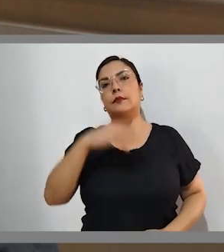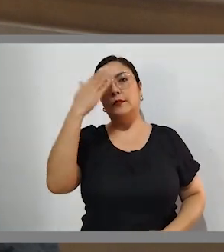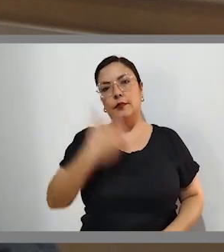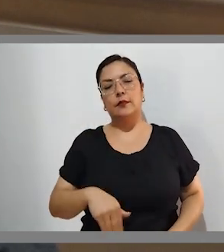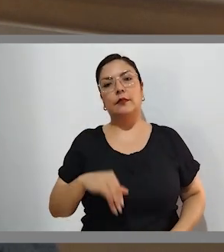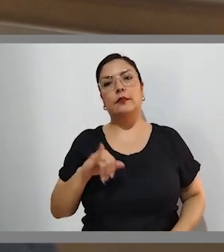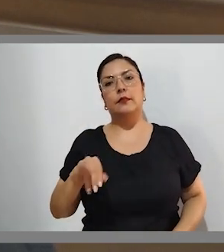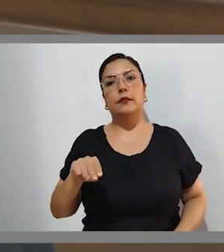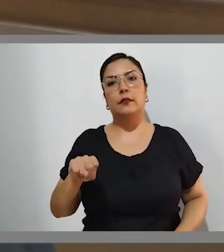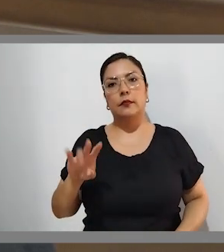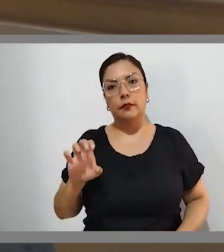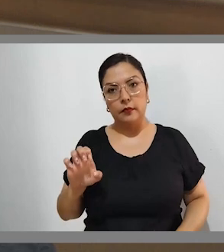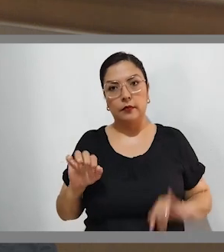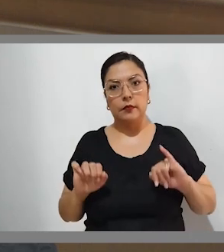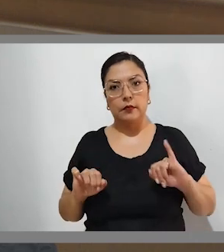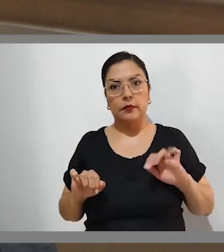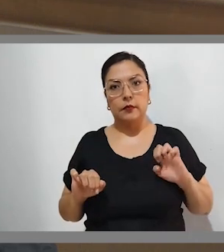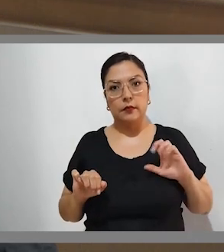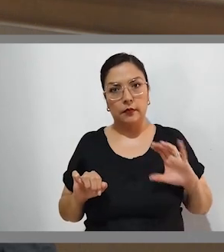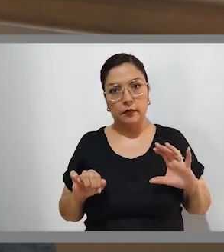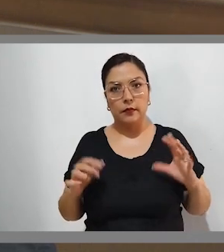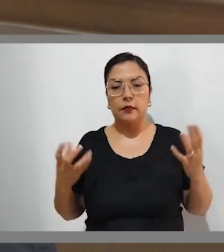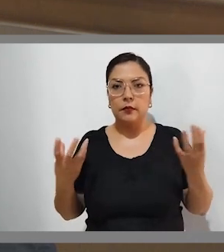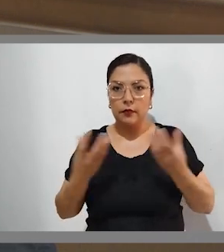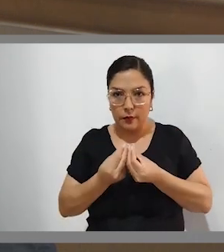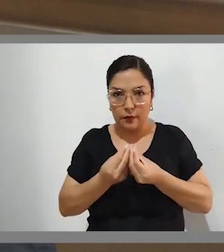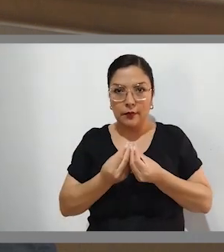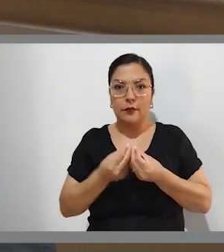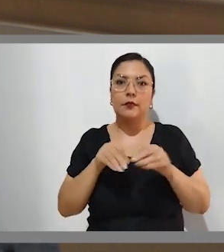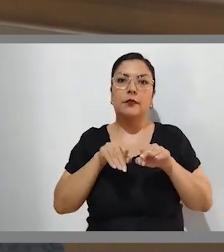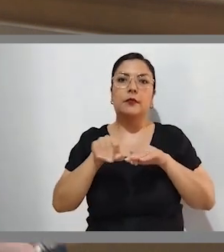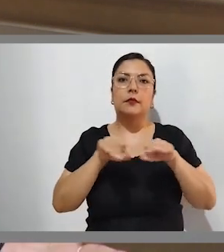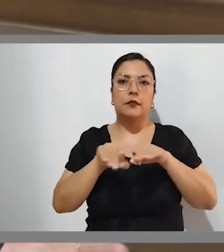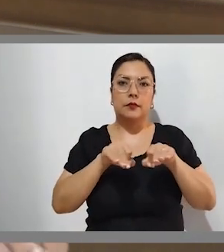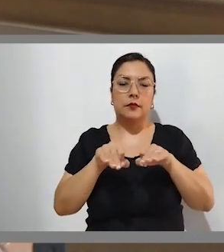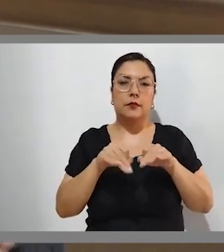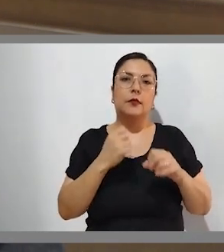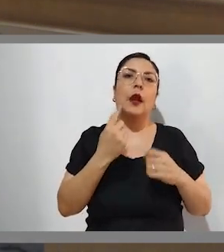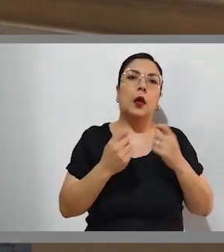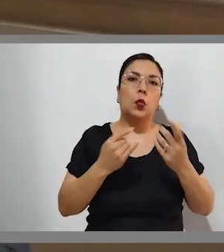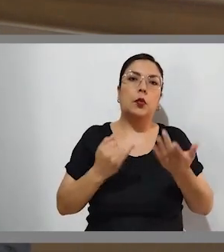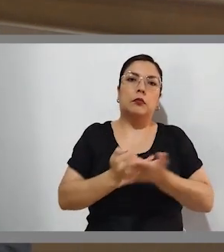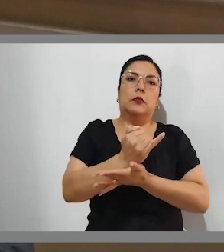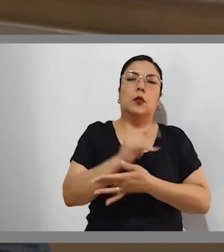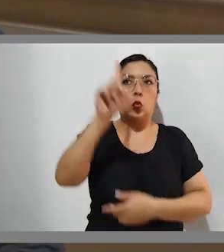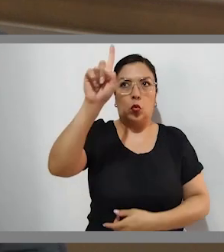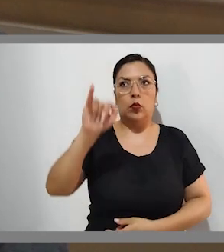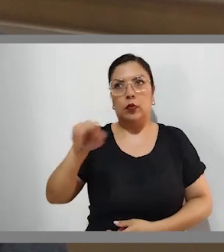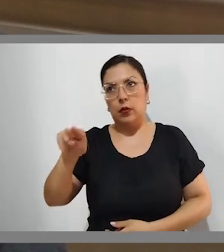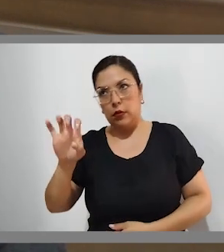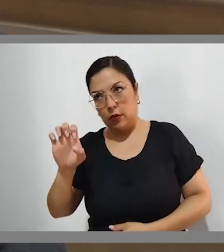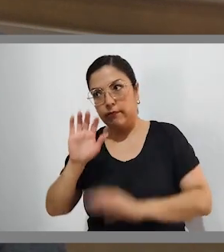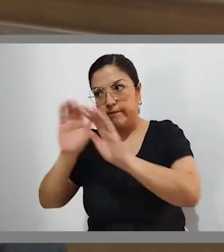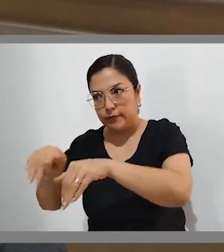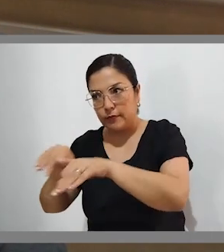coordinado con el INE y con el IEC. Hay personas que deciden ir a trabajar con INE, con nosotros IEC, y